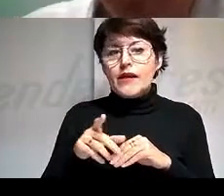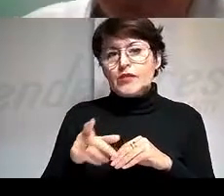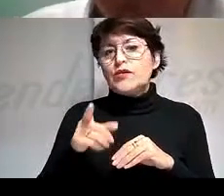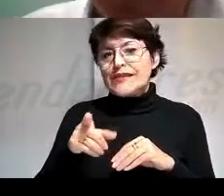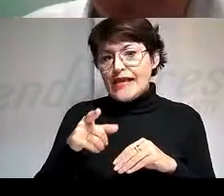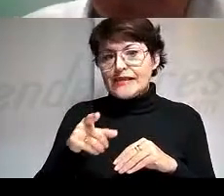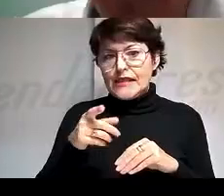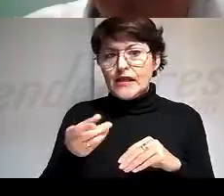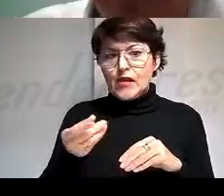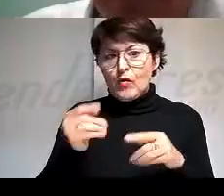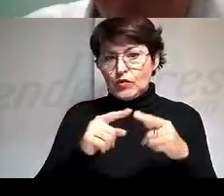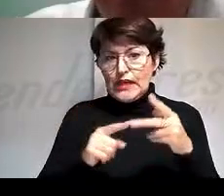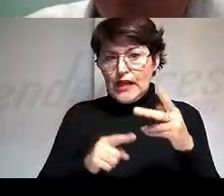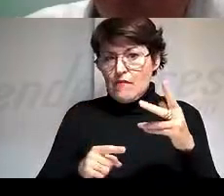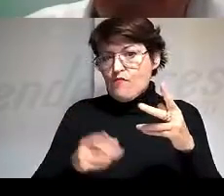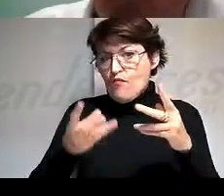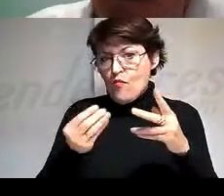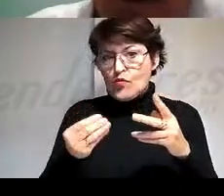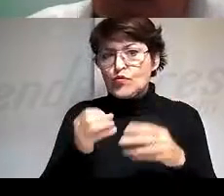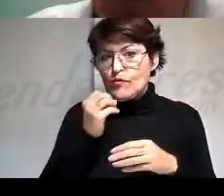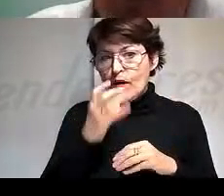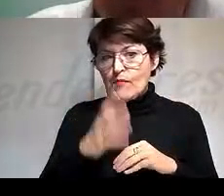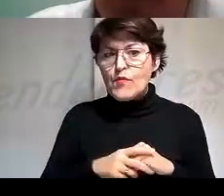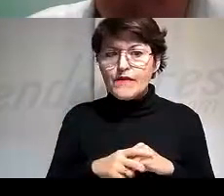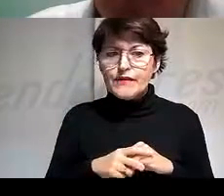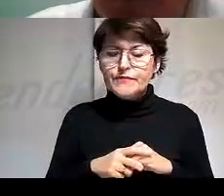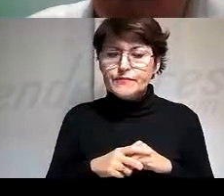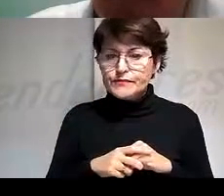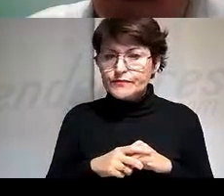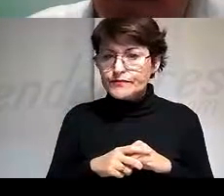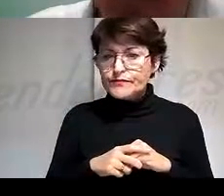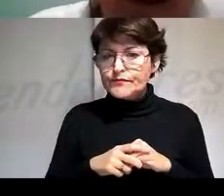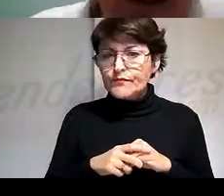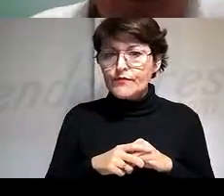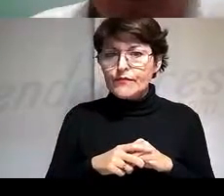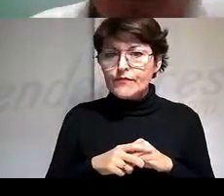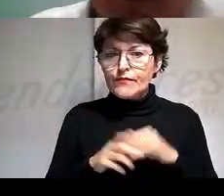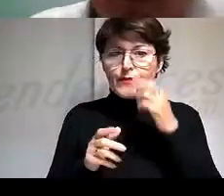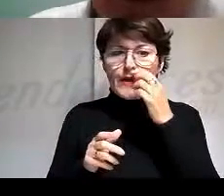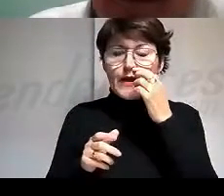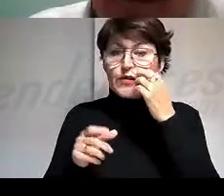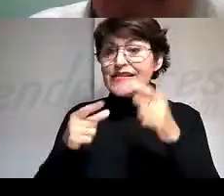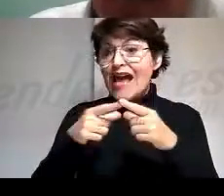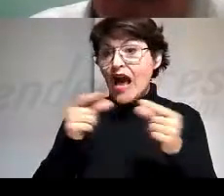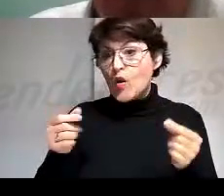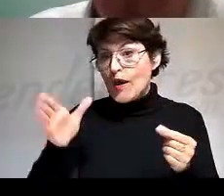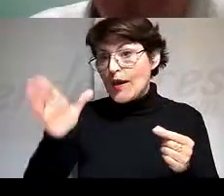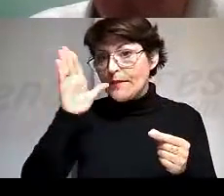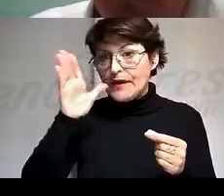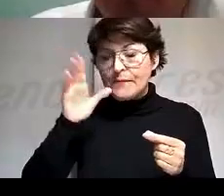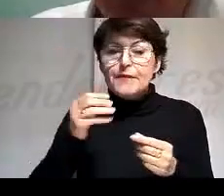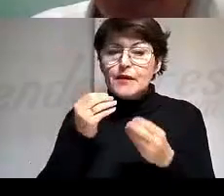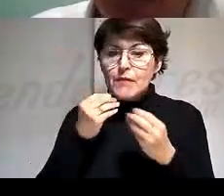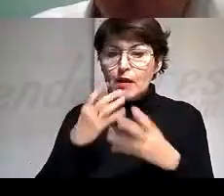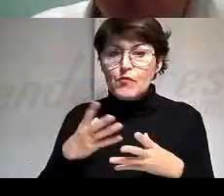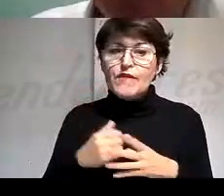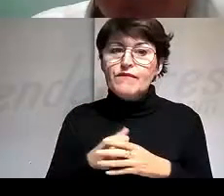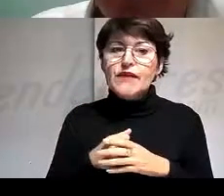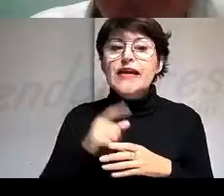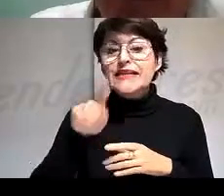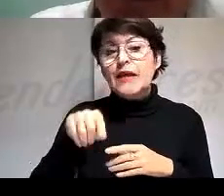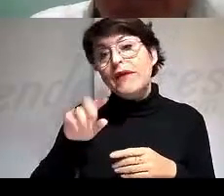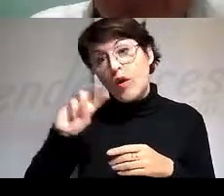de condroitina, pero cualquiera de ellos puede venir de perlas. Además, como bien sabéis, existe también el aloe vera freedom en